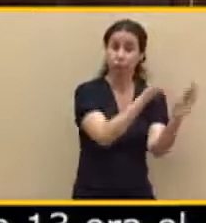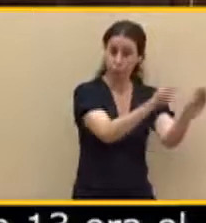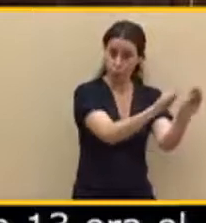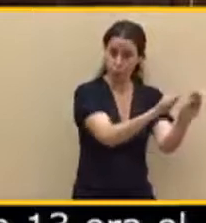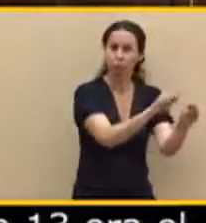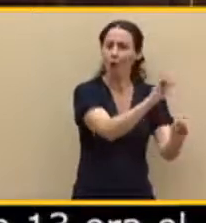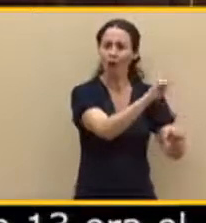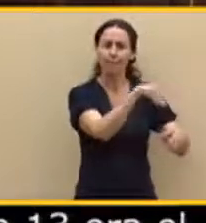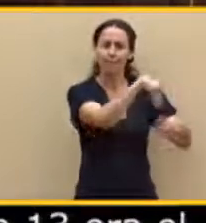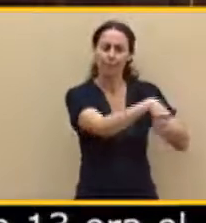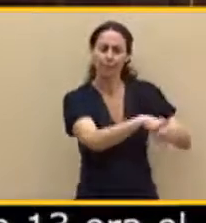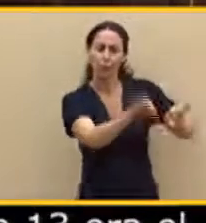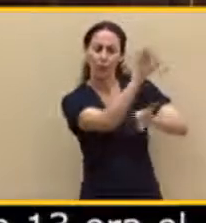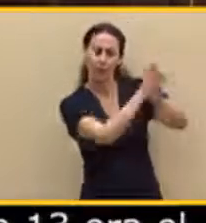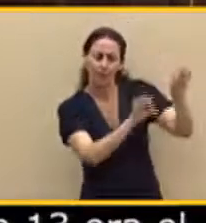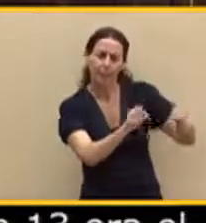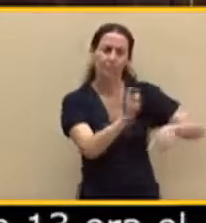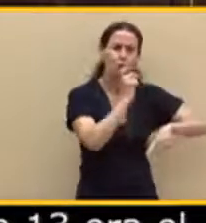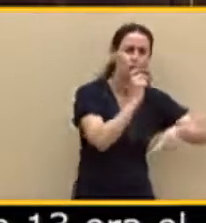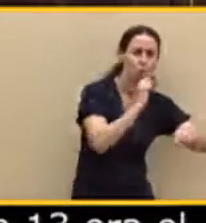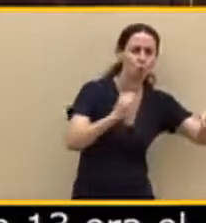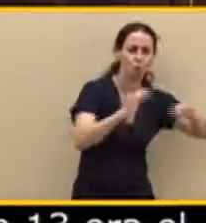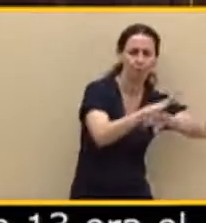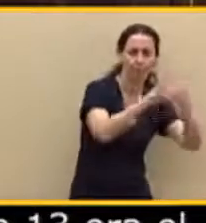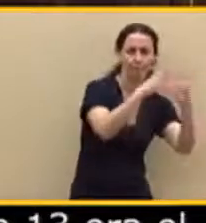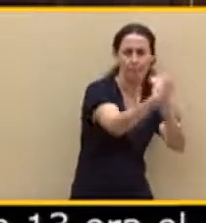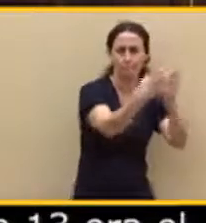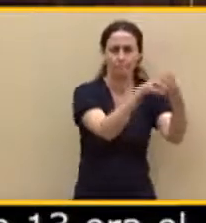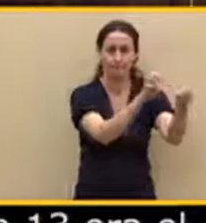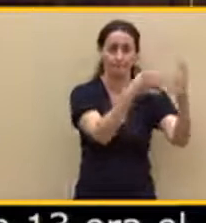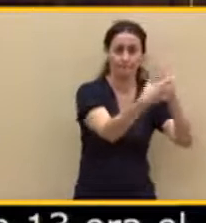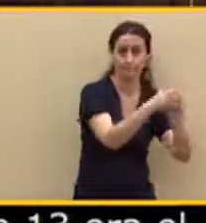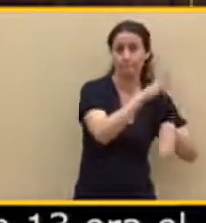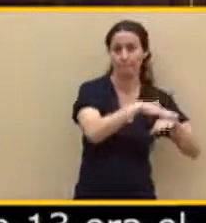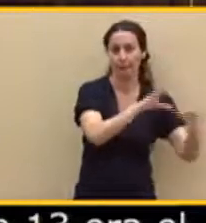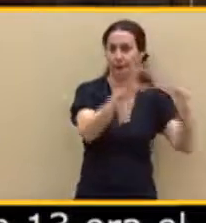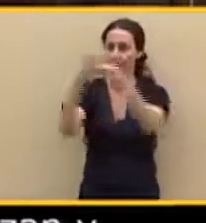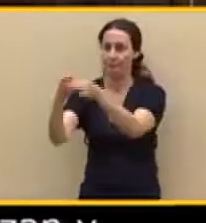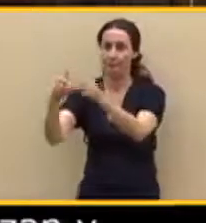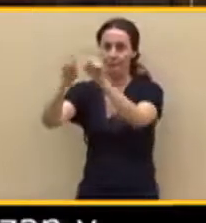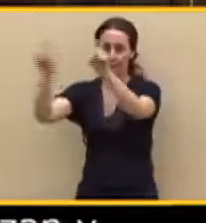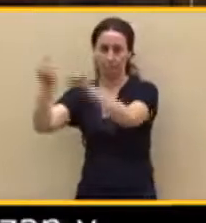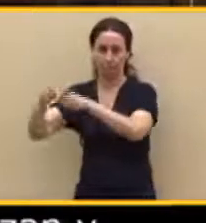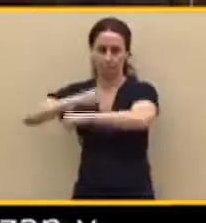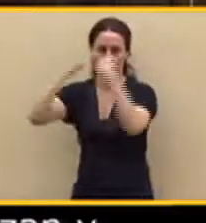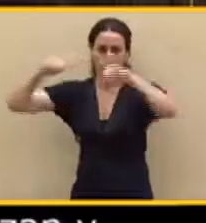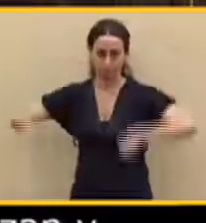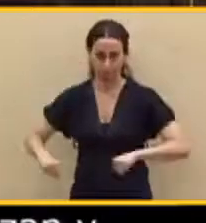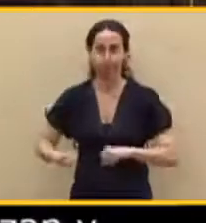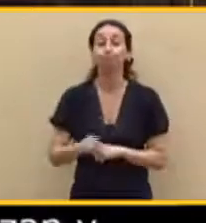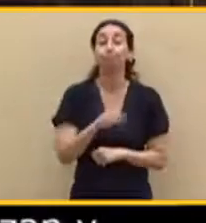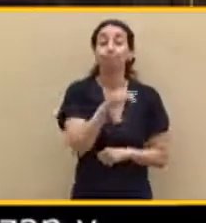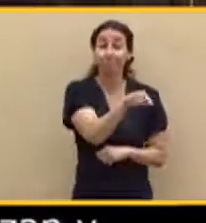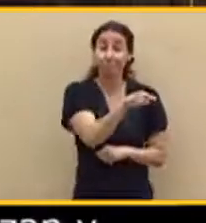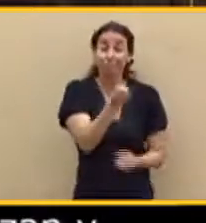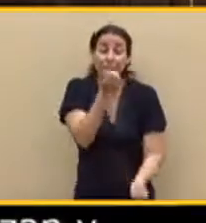y afianzaban una red de relaciones con los grandes oligarcas del país de forma directa. En sus declaraciones judiciales,